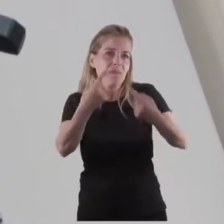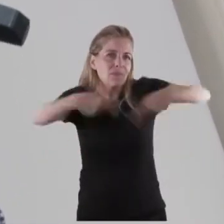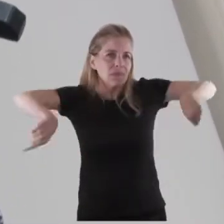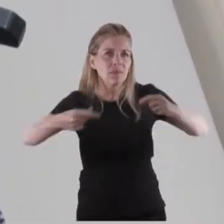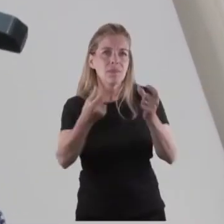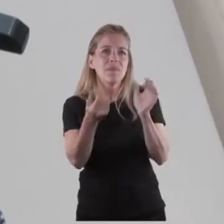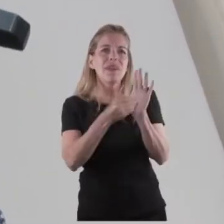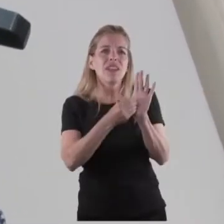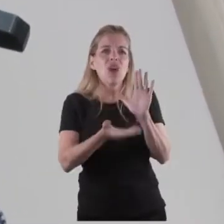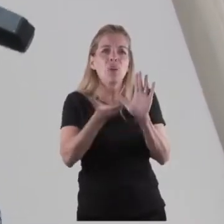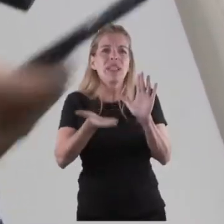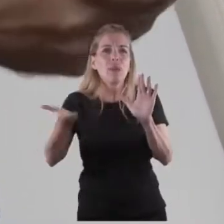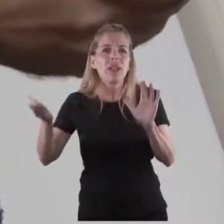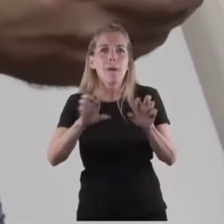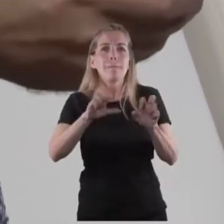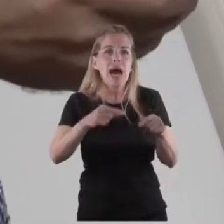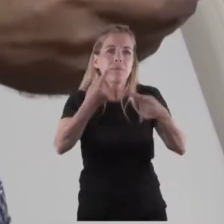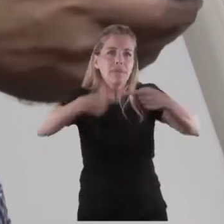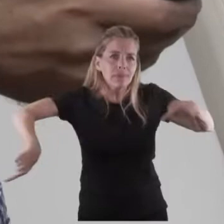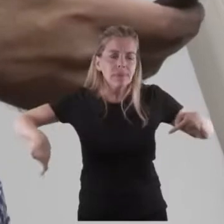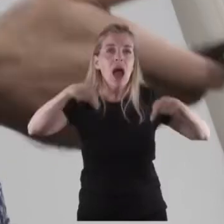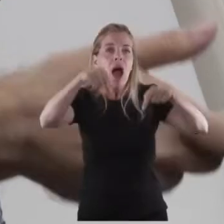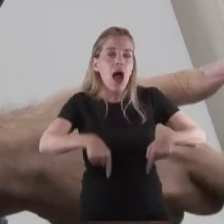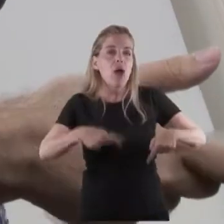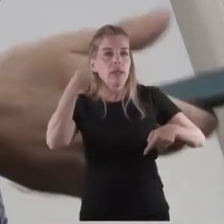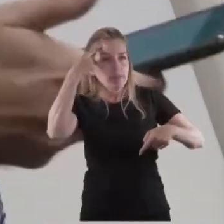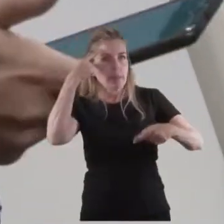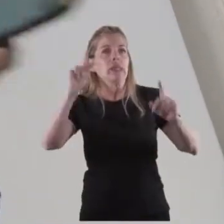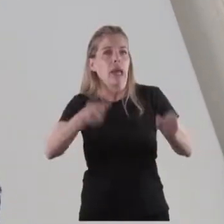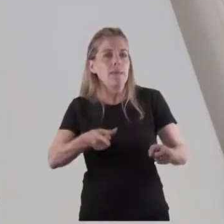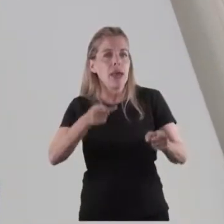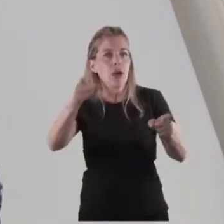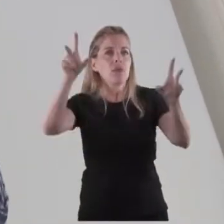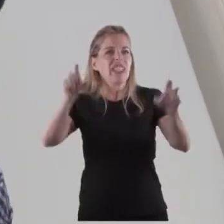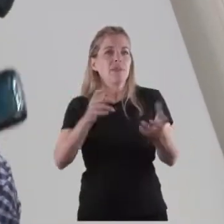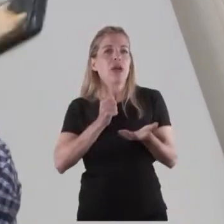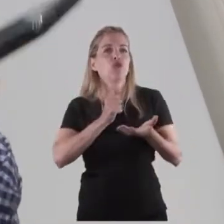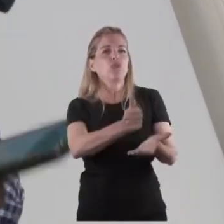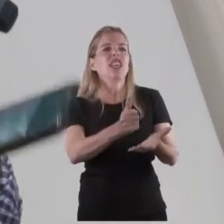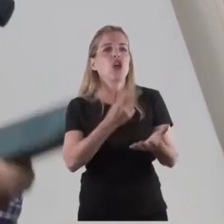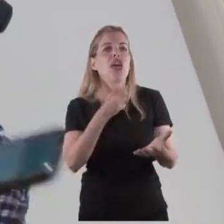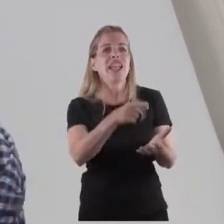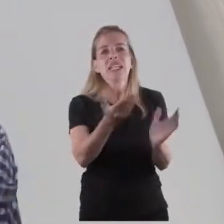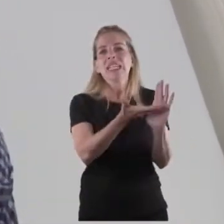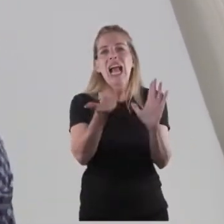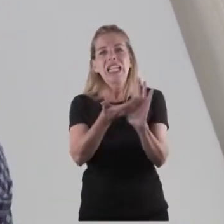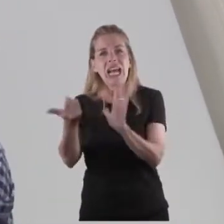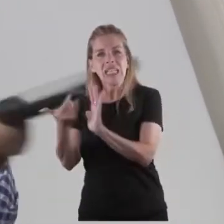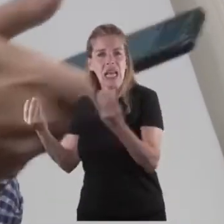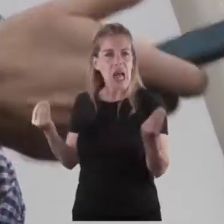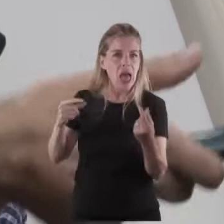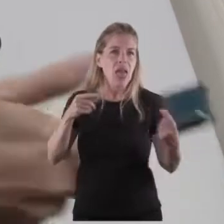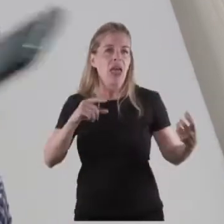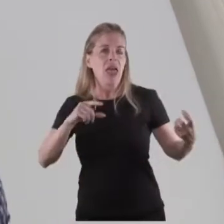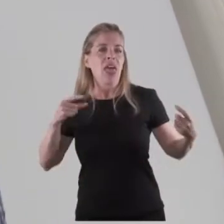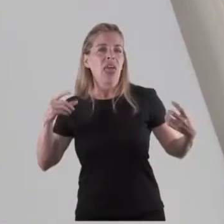que van a ir aumentando ahora la pelea con las tarifas también los subsidios que se retiran de energía más allá de la discusión entre ciudad a la